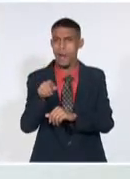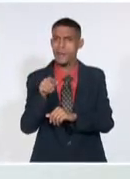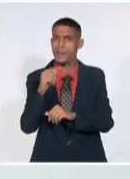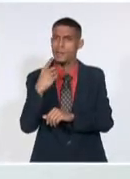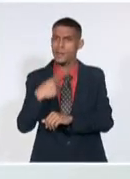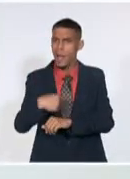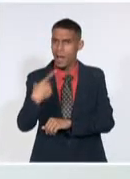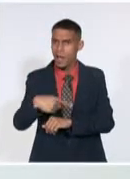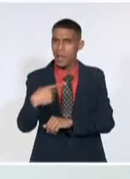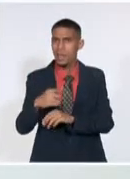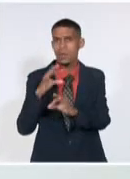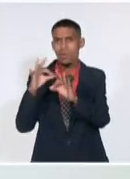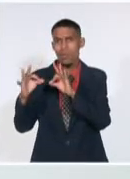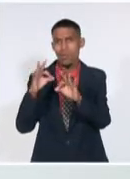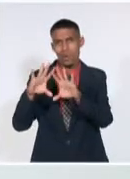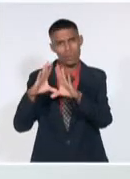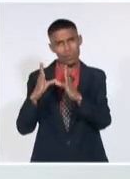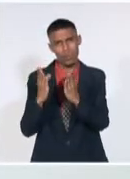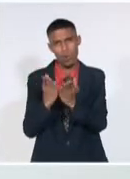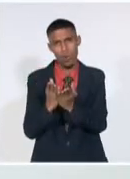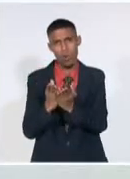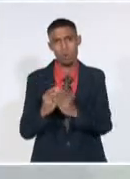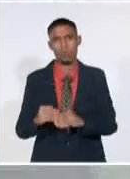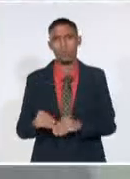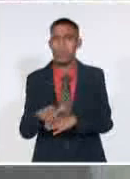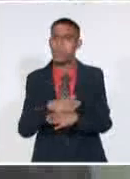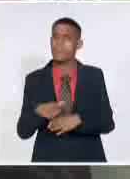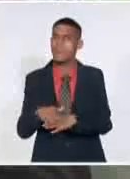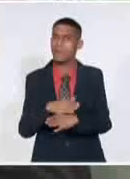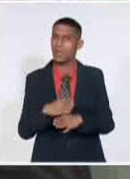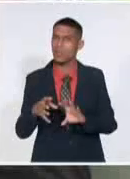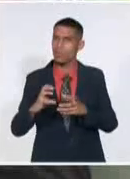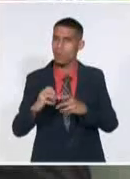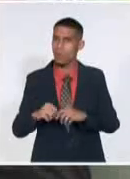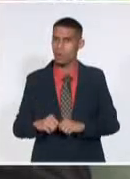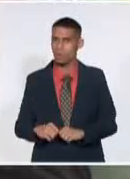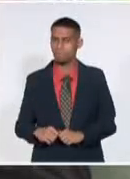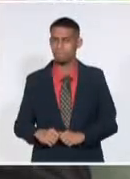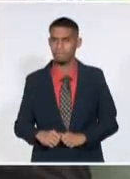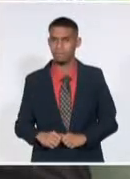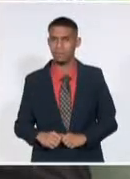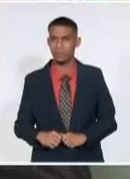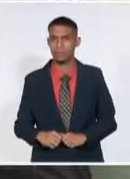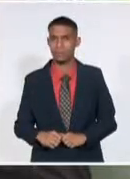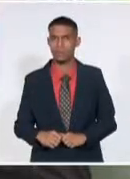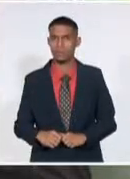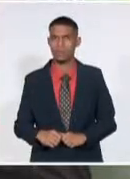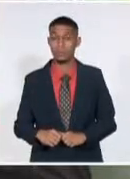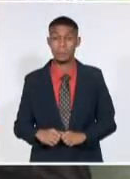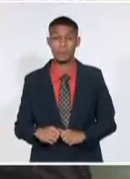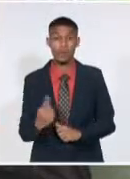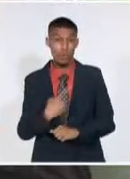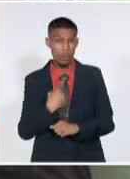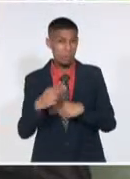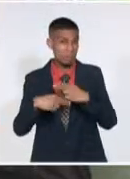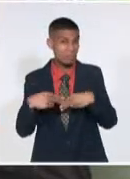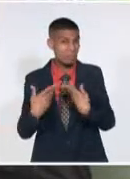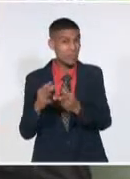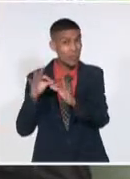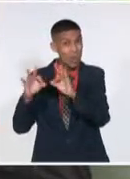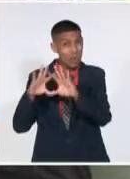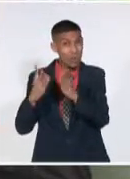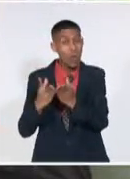de estas colecciones mediante la utilización de diferentes métodos. Para conservar los materiales de Camilo se